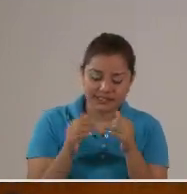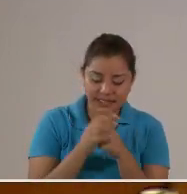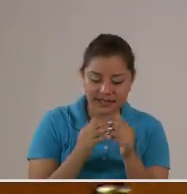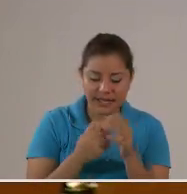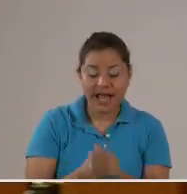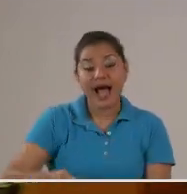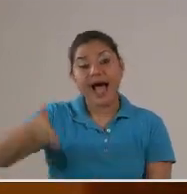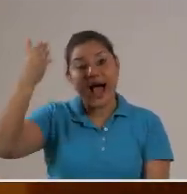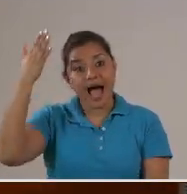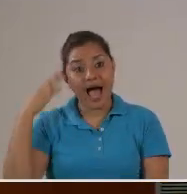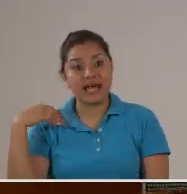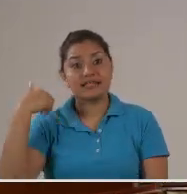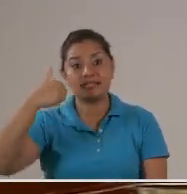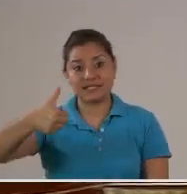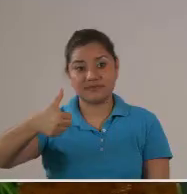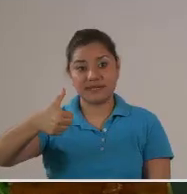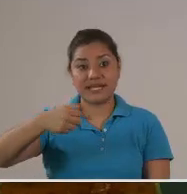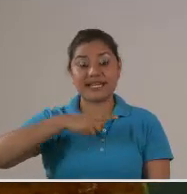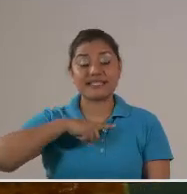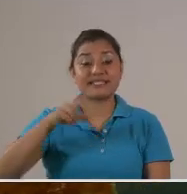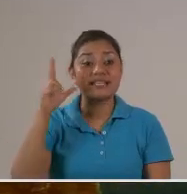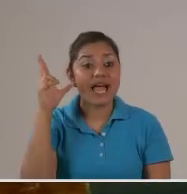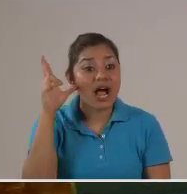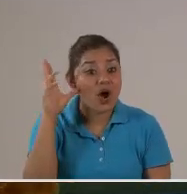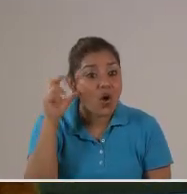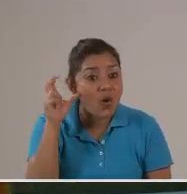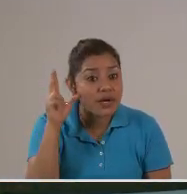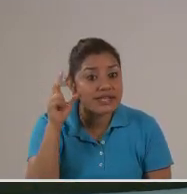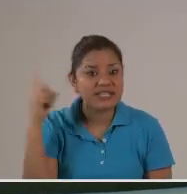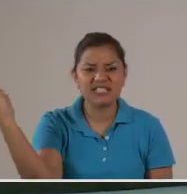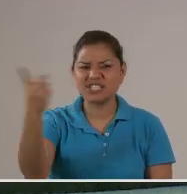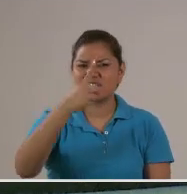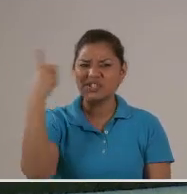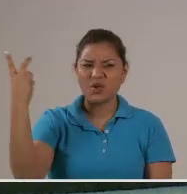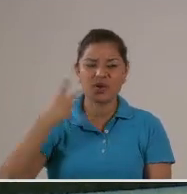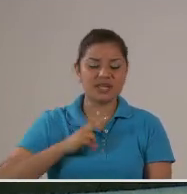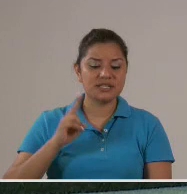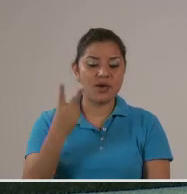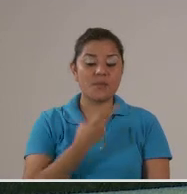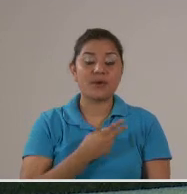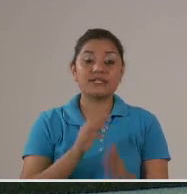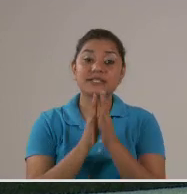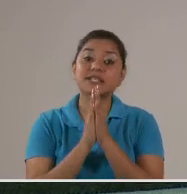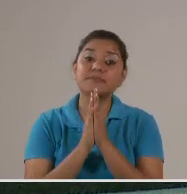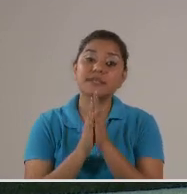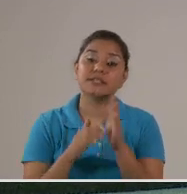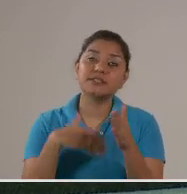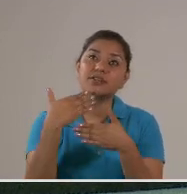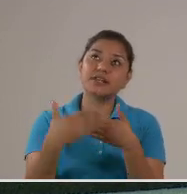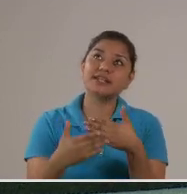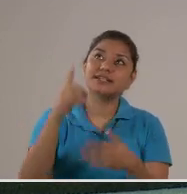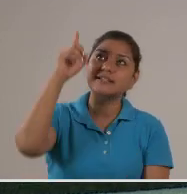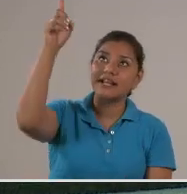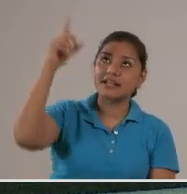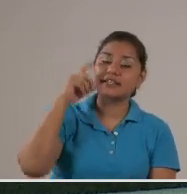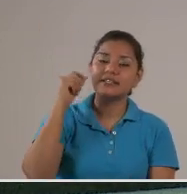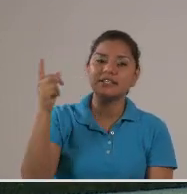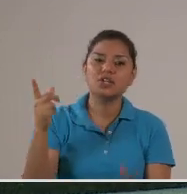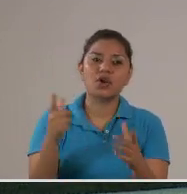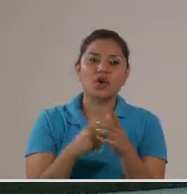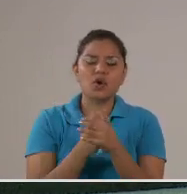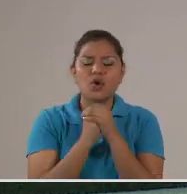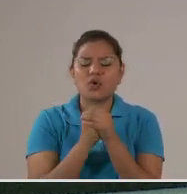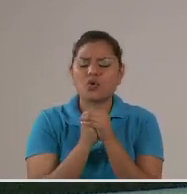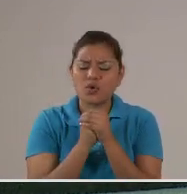antes bien sean oídas todas vuestras peticiones delante de Dios con ruegos súplicas y